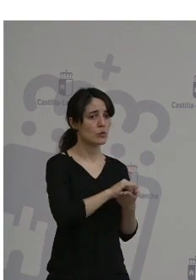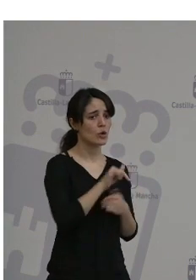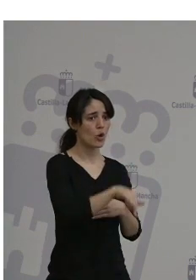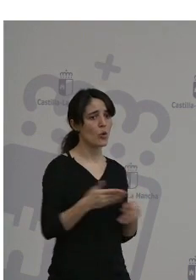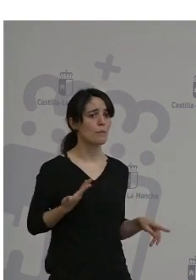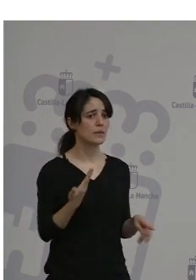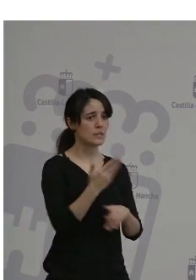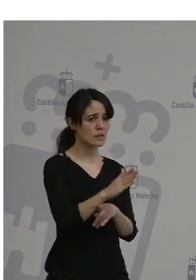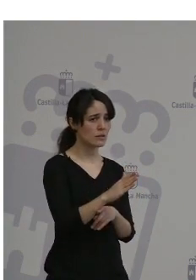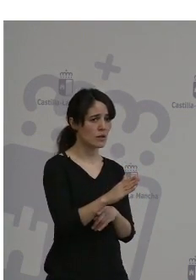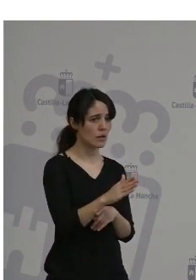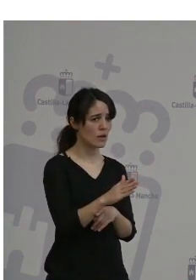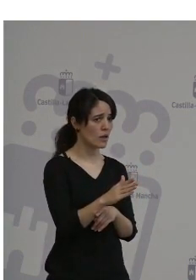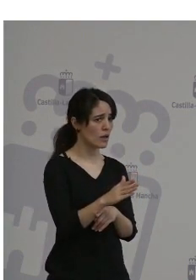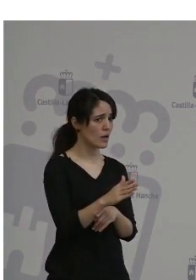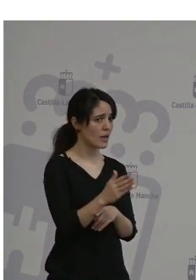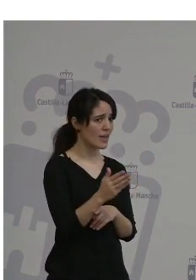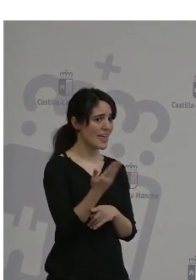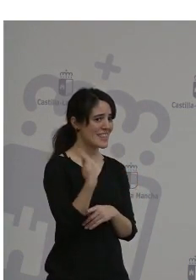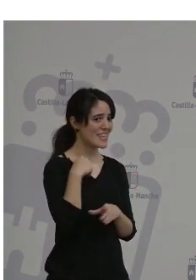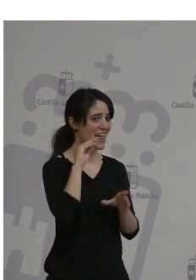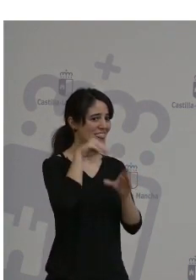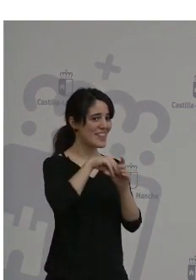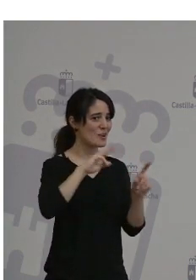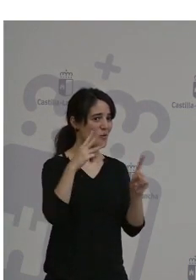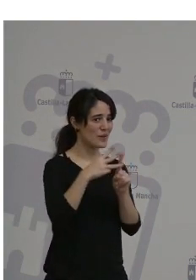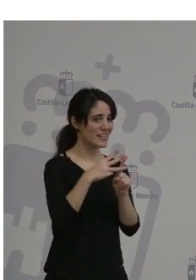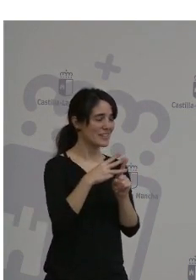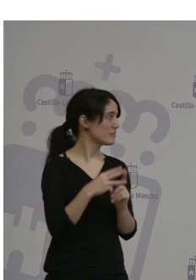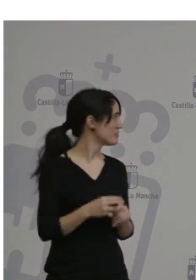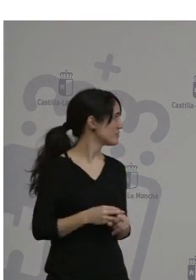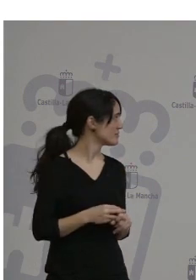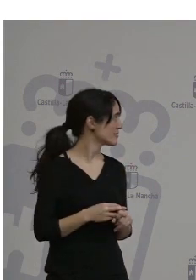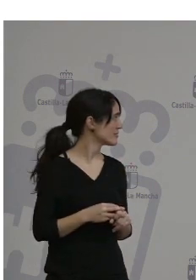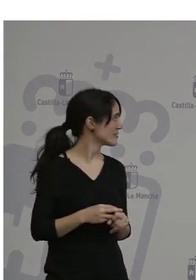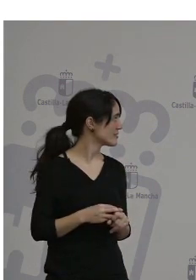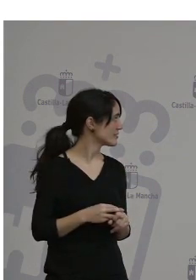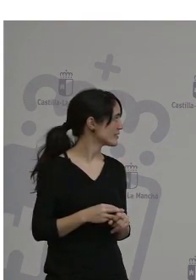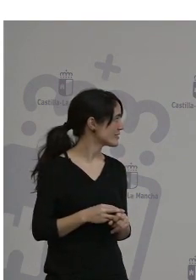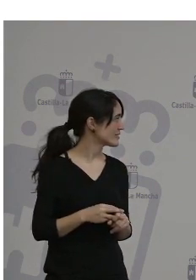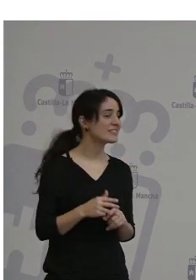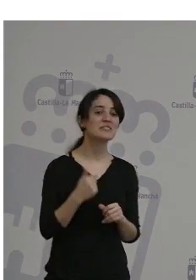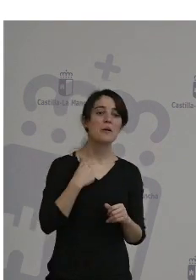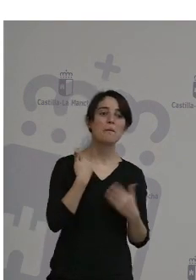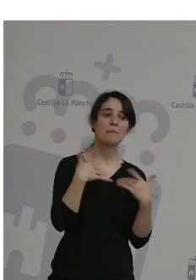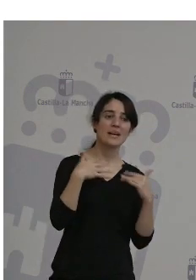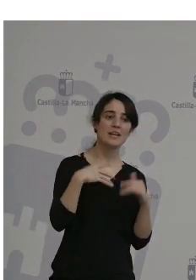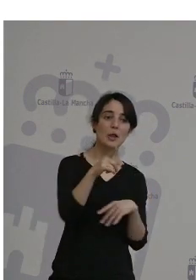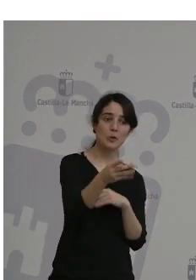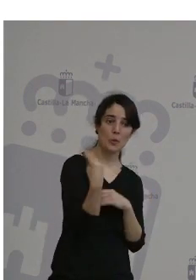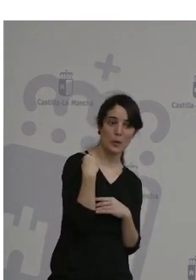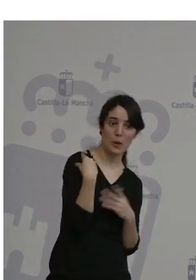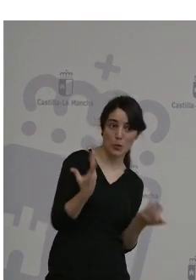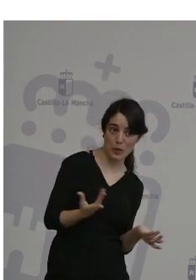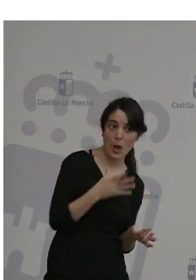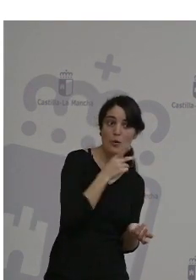Está subido en internet. Pues Agustín, me agrada muchísimo que me hagas esta pregunta porque se